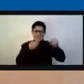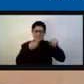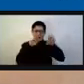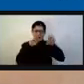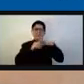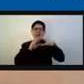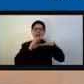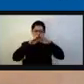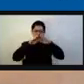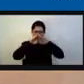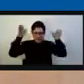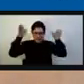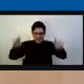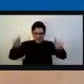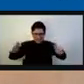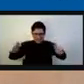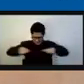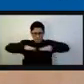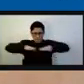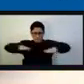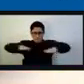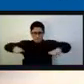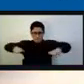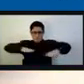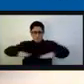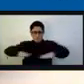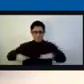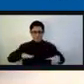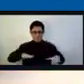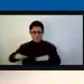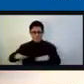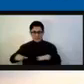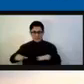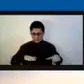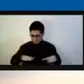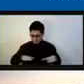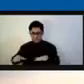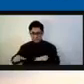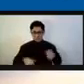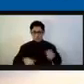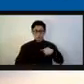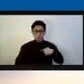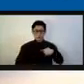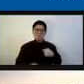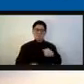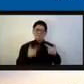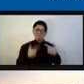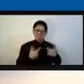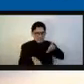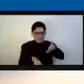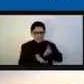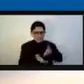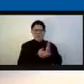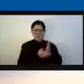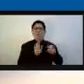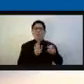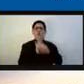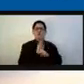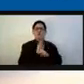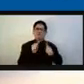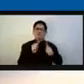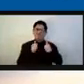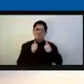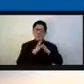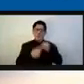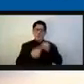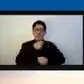Sí, yo tuve la suerte de participar en un gran proyecto de los años 80 en sísmica